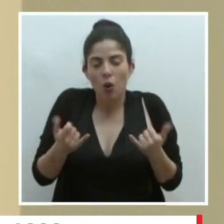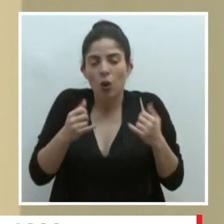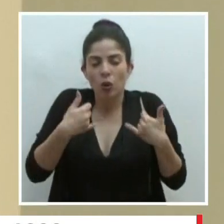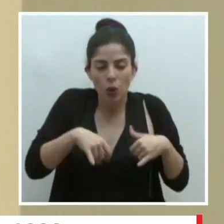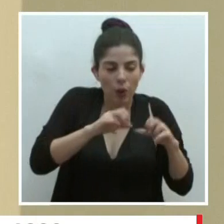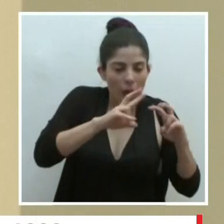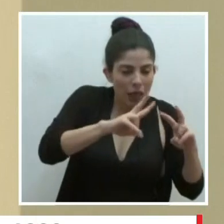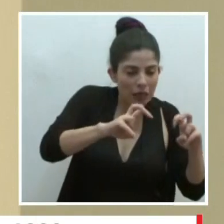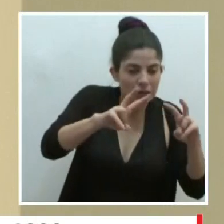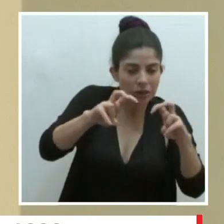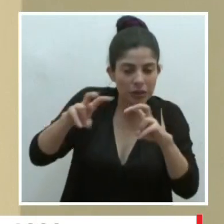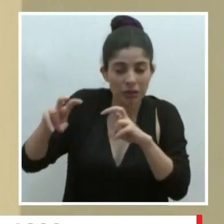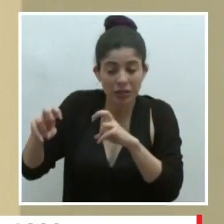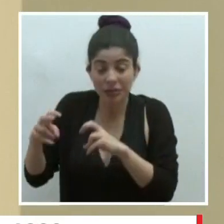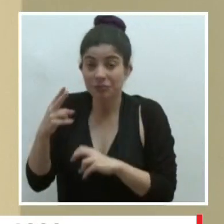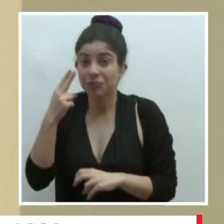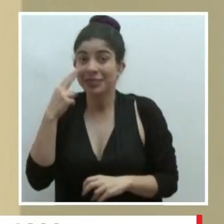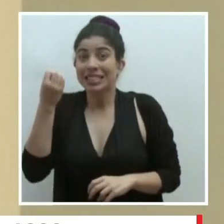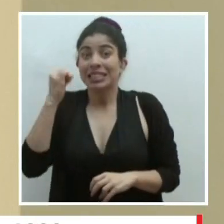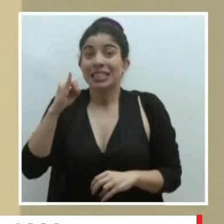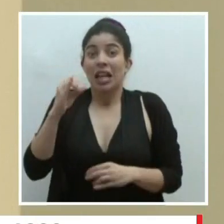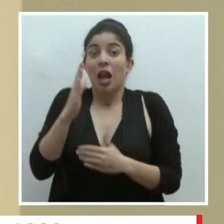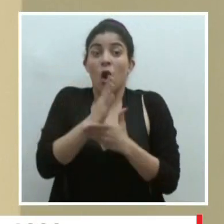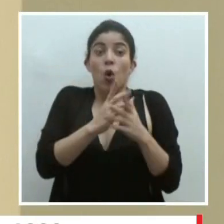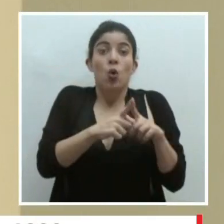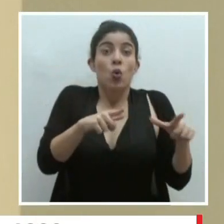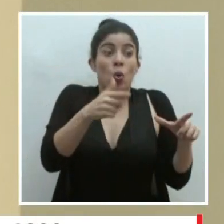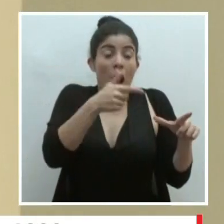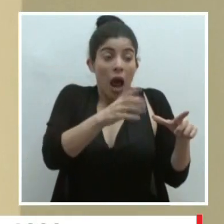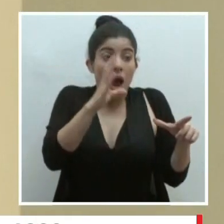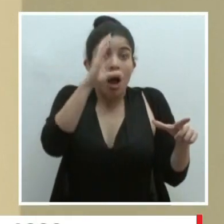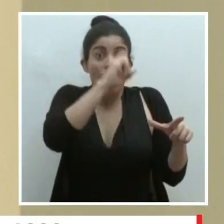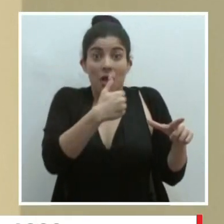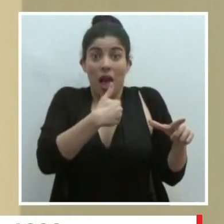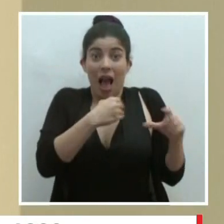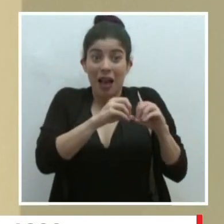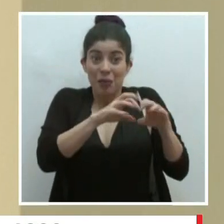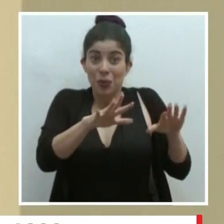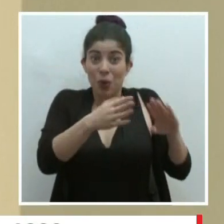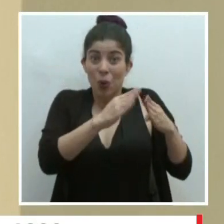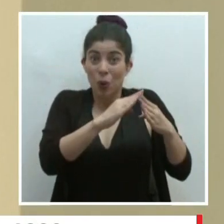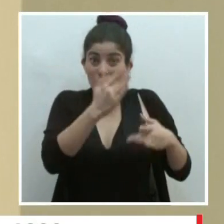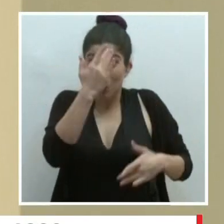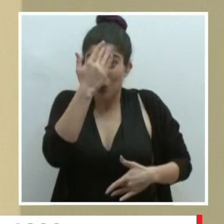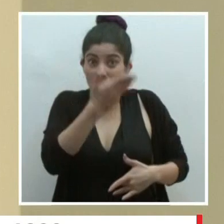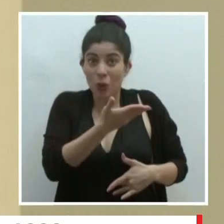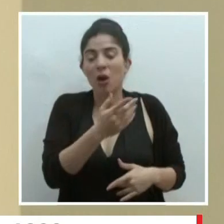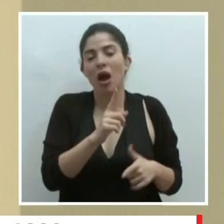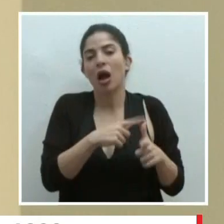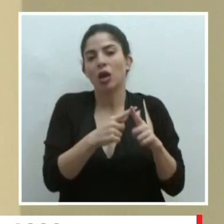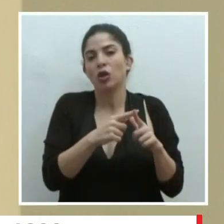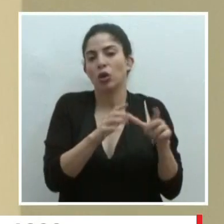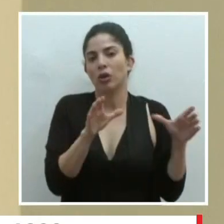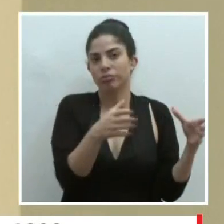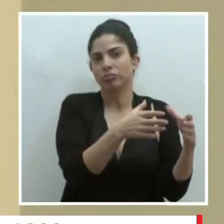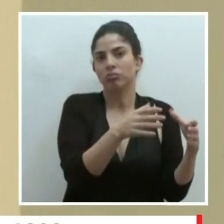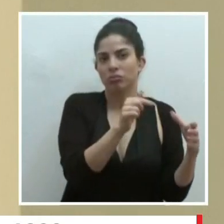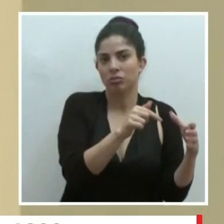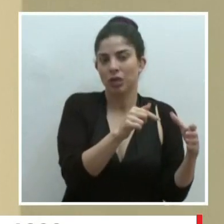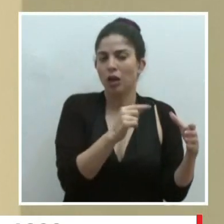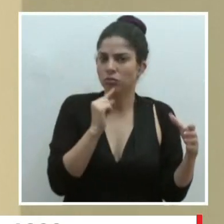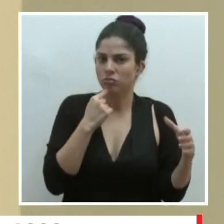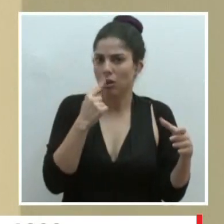análisis y si en algún momento pues tenemos que indicar que en cierto lugar hay transmisión comunitaria, pues obviamente lo haremos de forma categórica. Yo